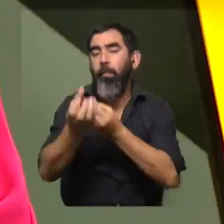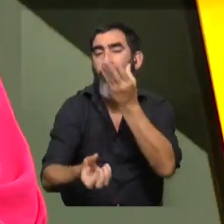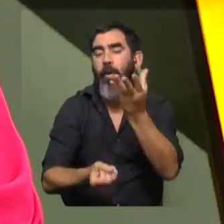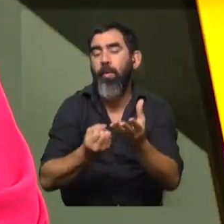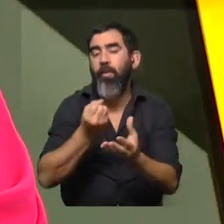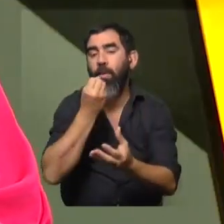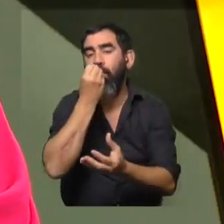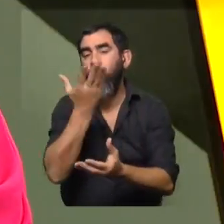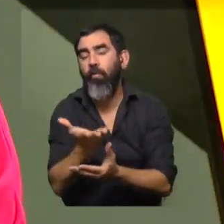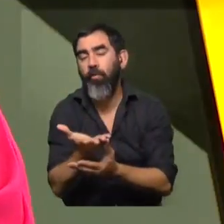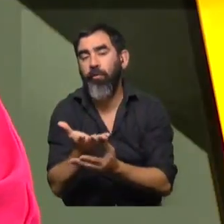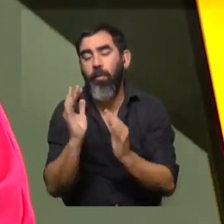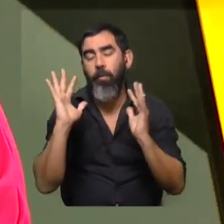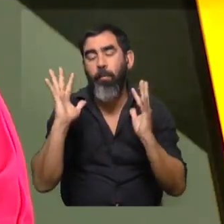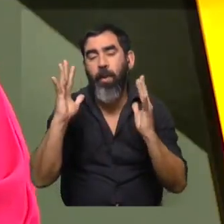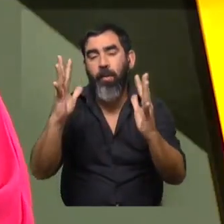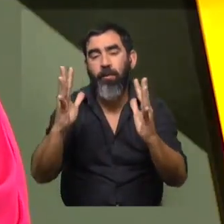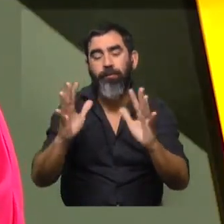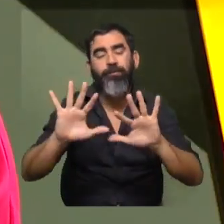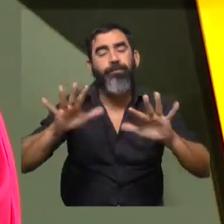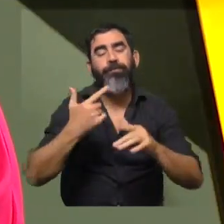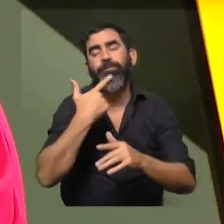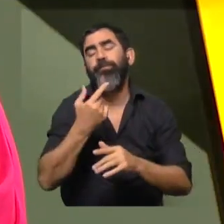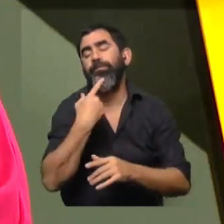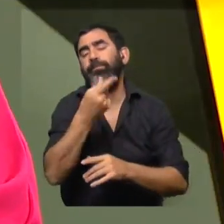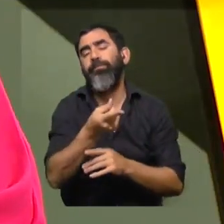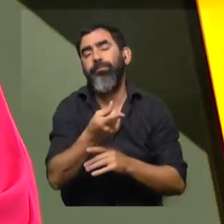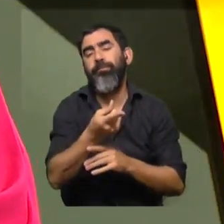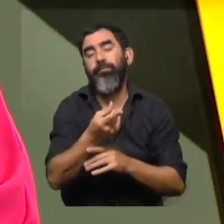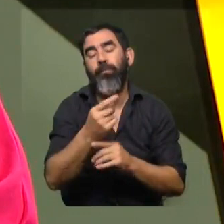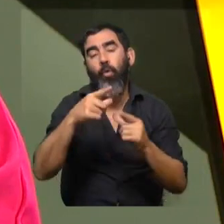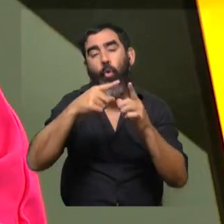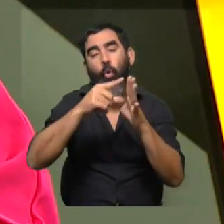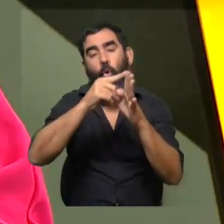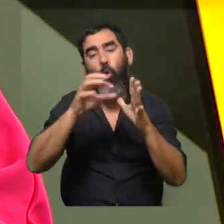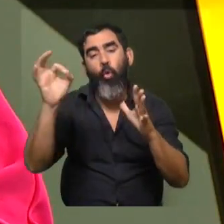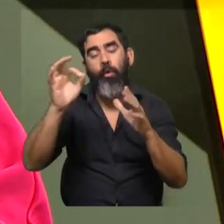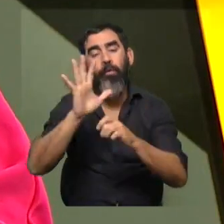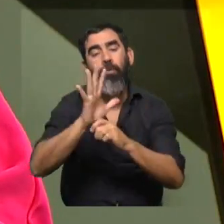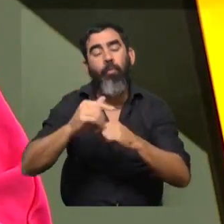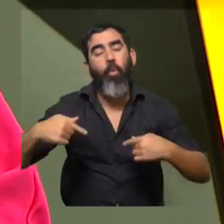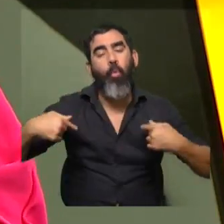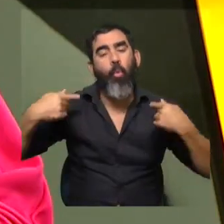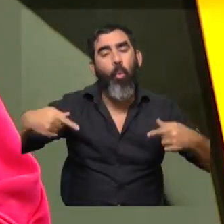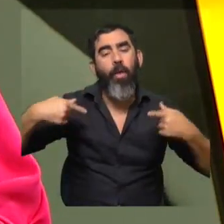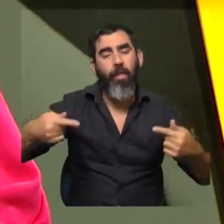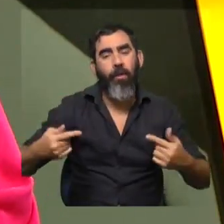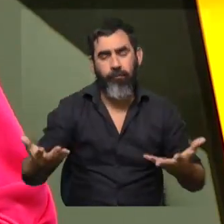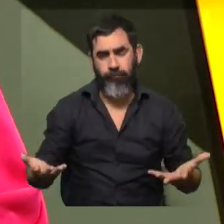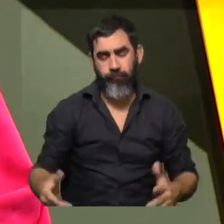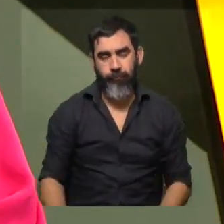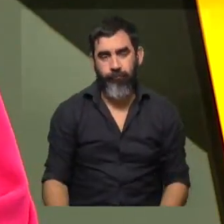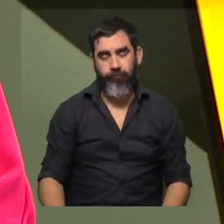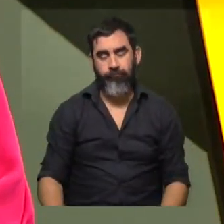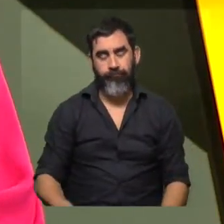primero te voy a contar una cosa. Primero te voy a decir, ¿qué pasa si te digo que las hojas son como una rueda? No,